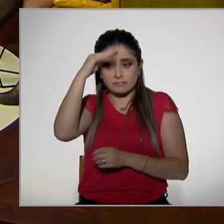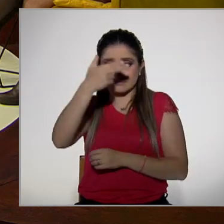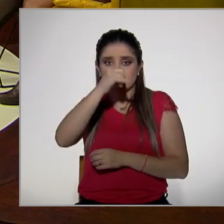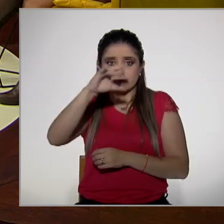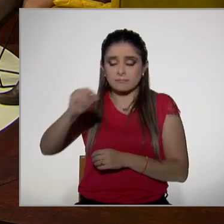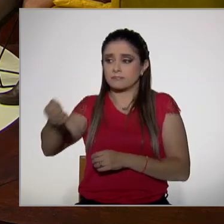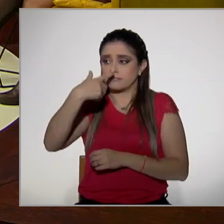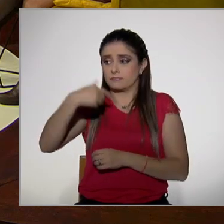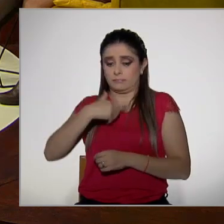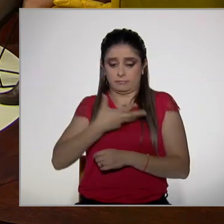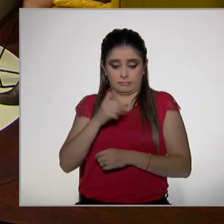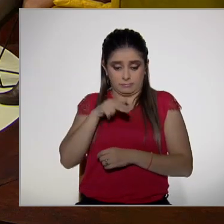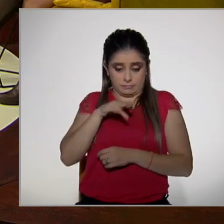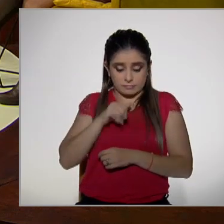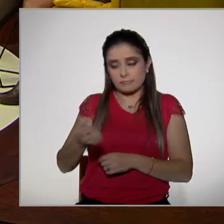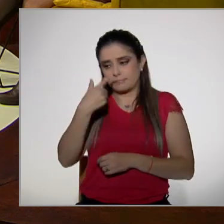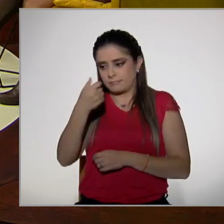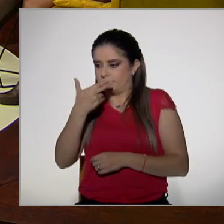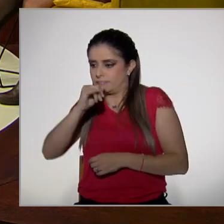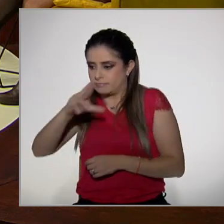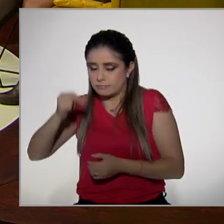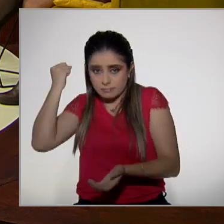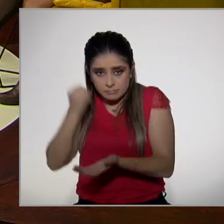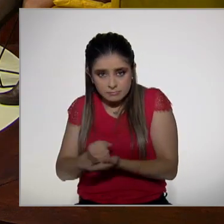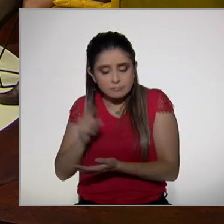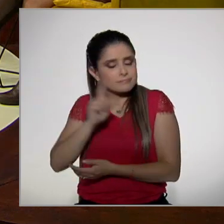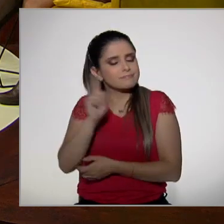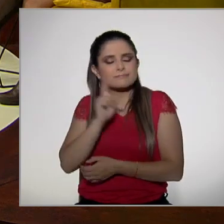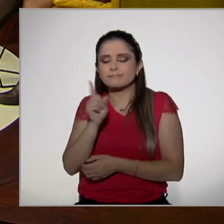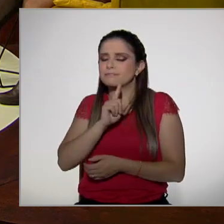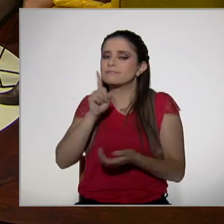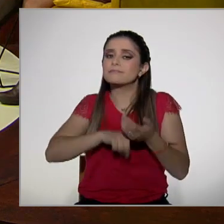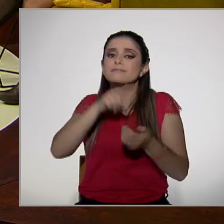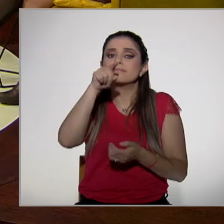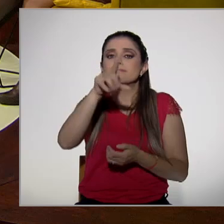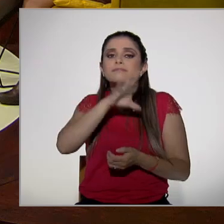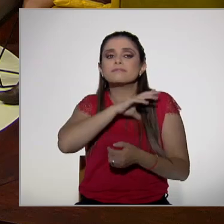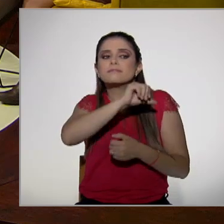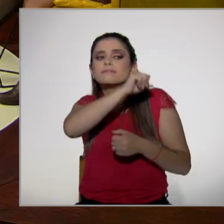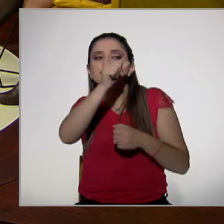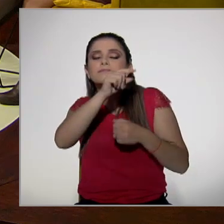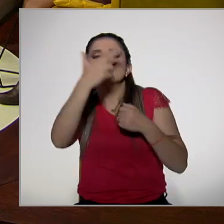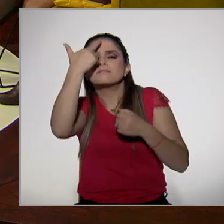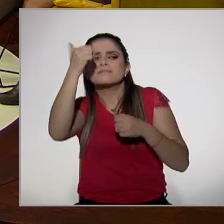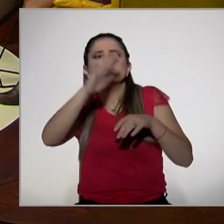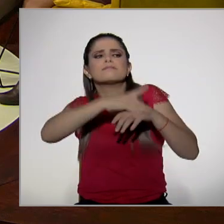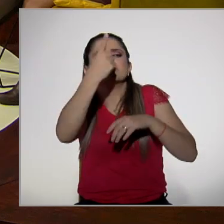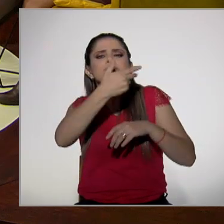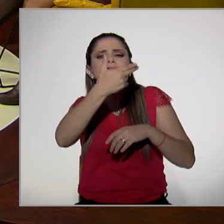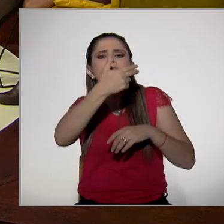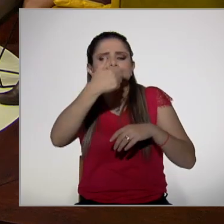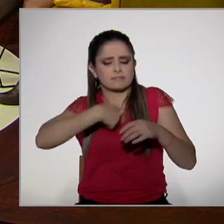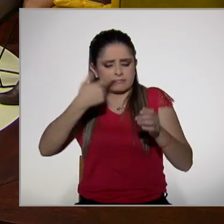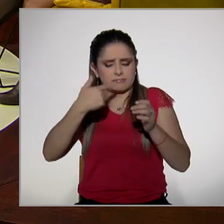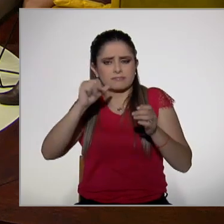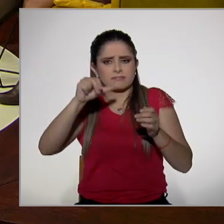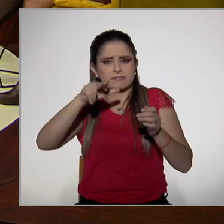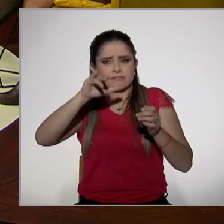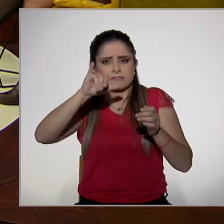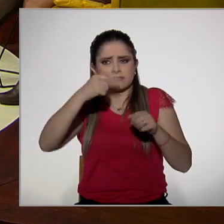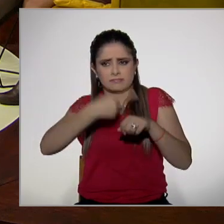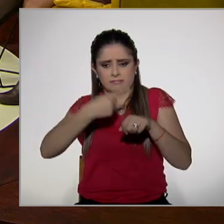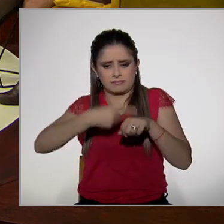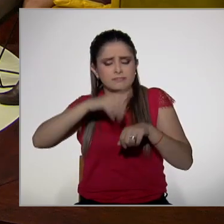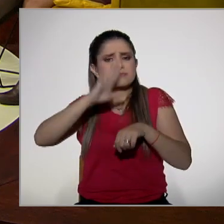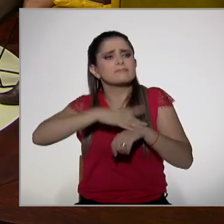hierro que aparte si puede tener efectos colaterales si tu problema no es déficit de hierro ahorita al rato vamos a regresar a hablar de cómo funcione el hierro en nuestro